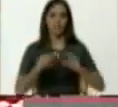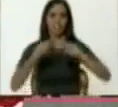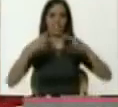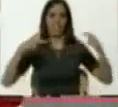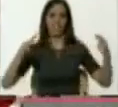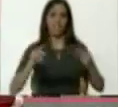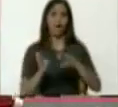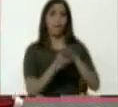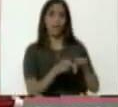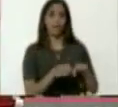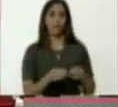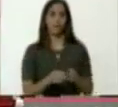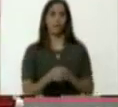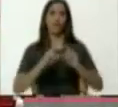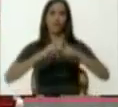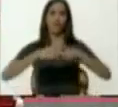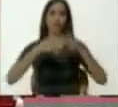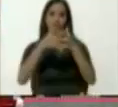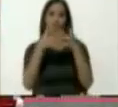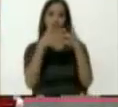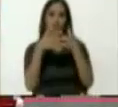con factura estadounidense.